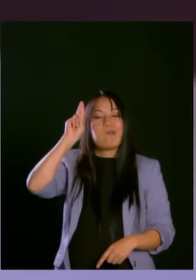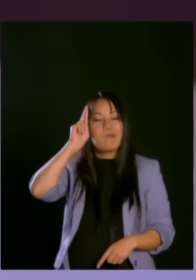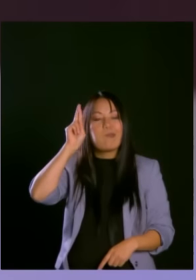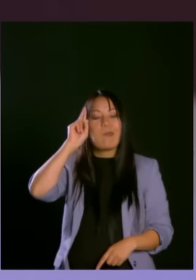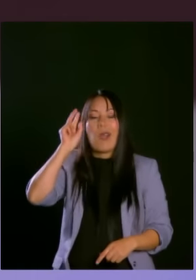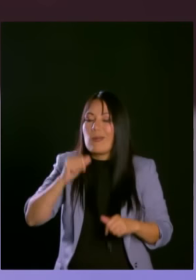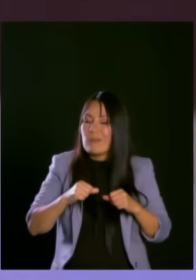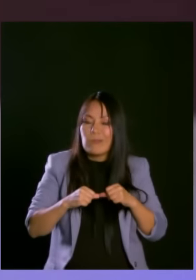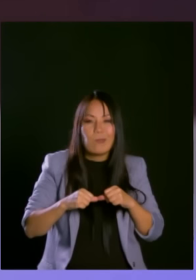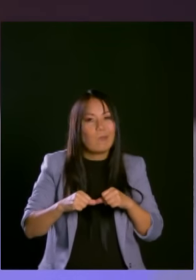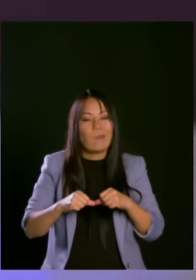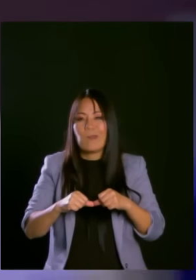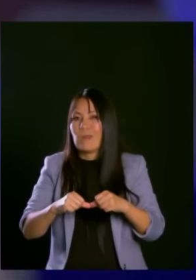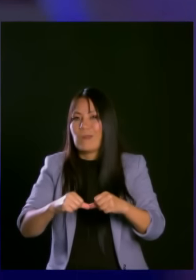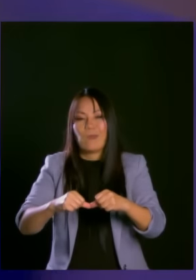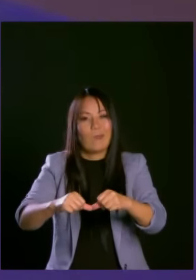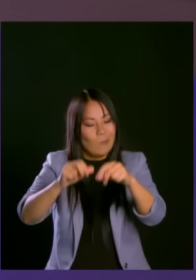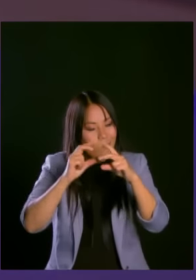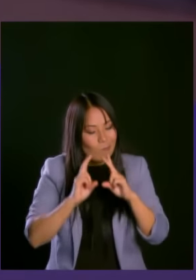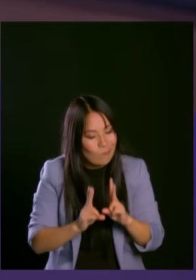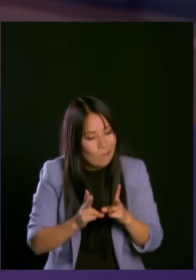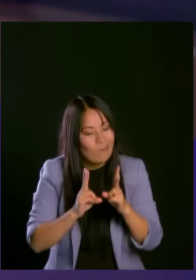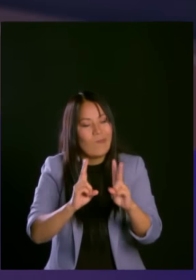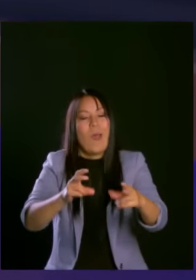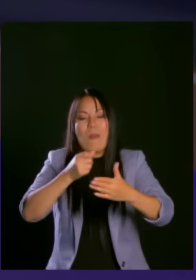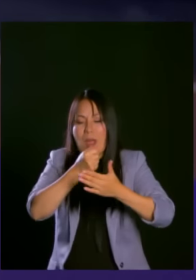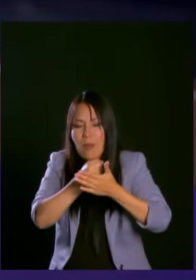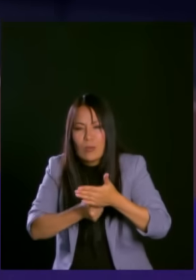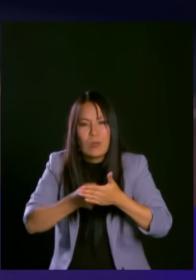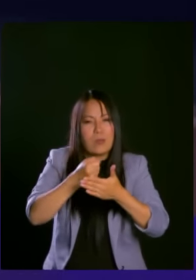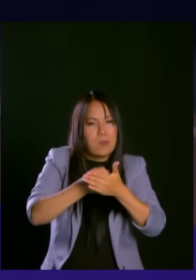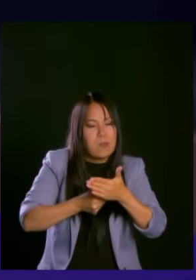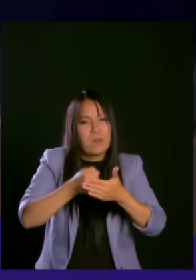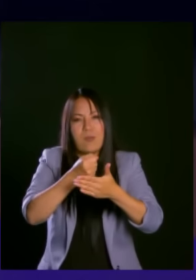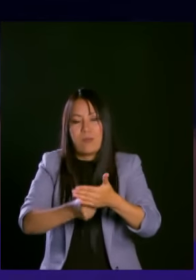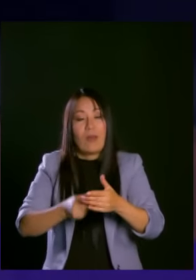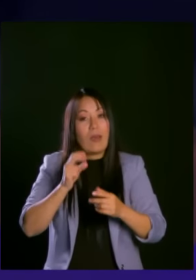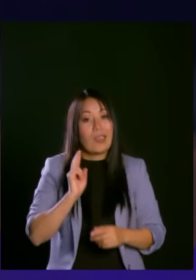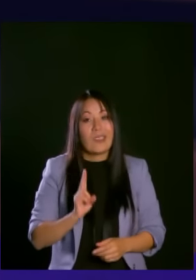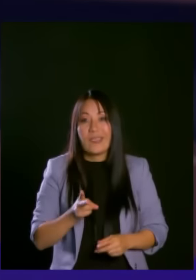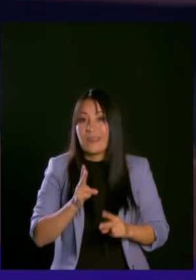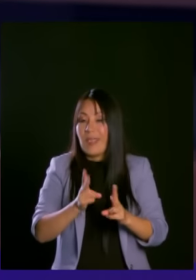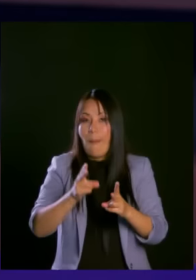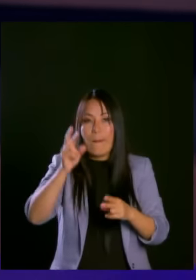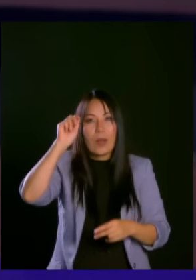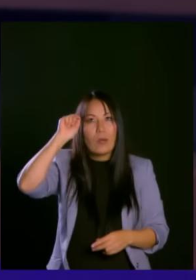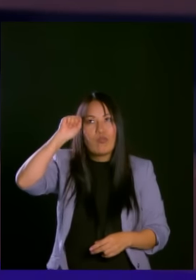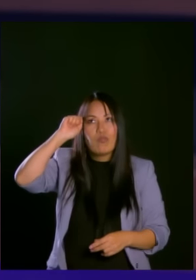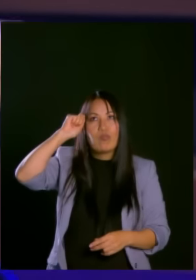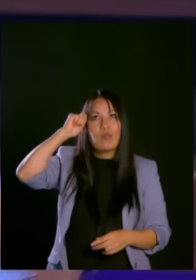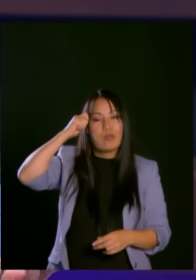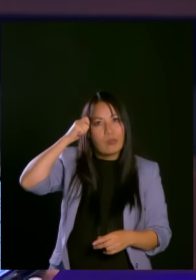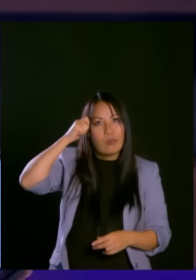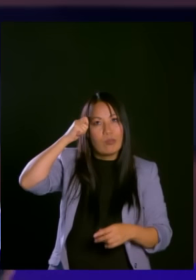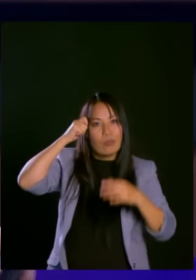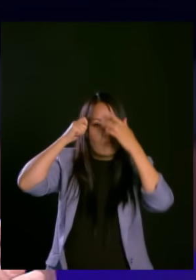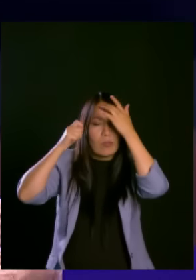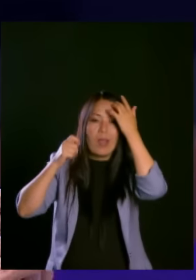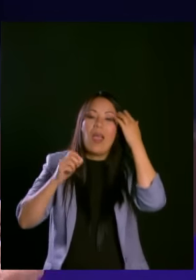Esas son cosas que un emprendedor no puede olvidar nunca. Jamás. Y se lo dice a